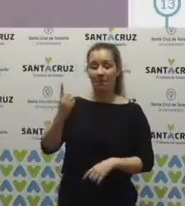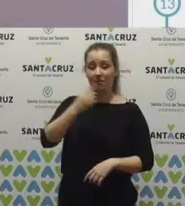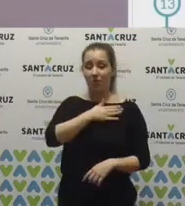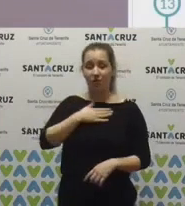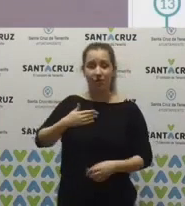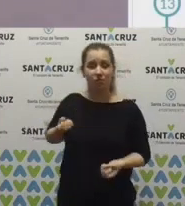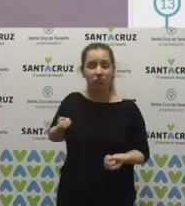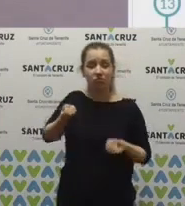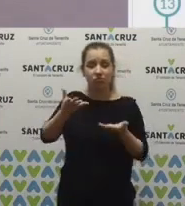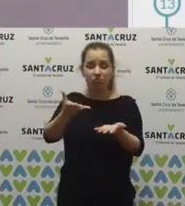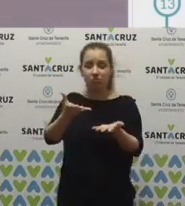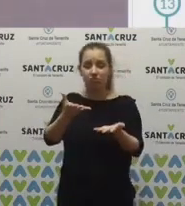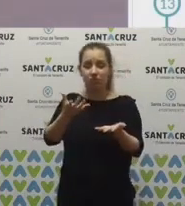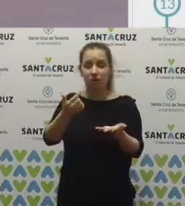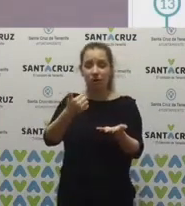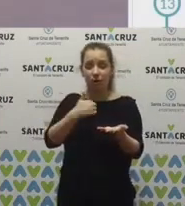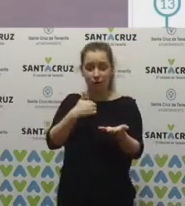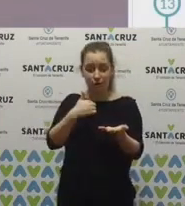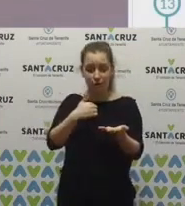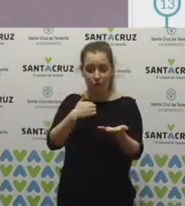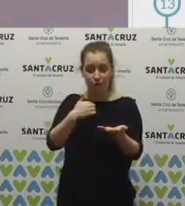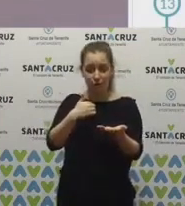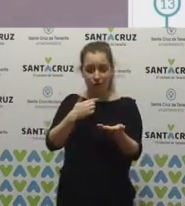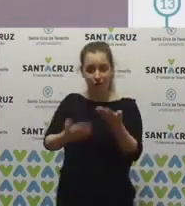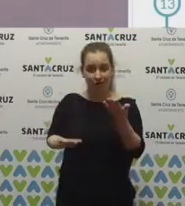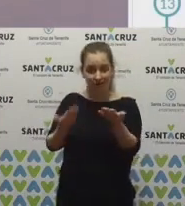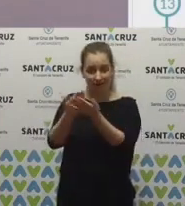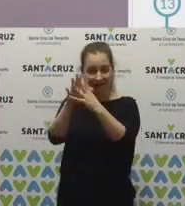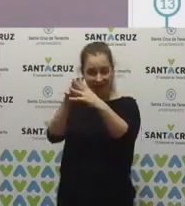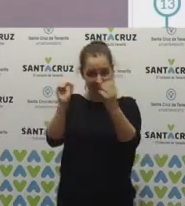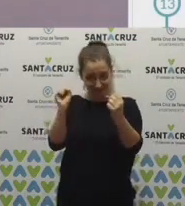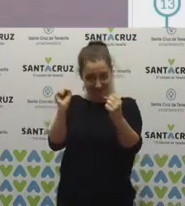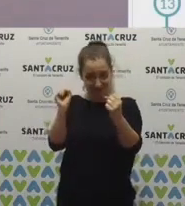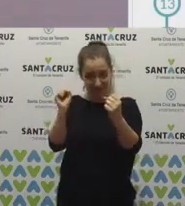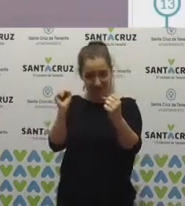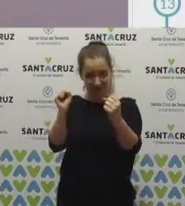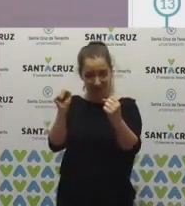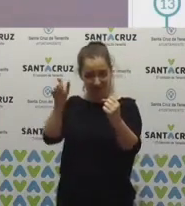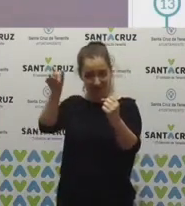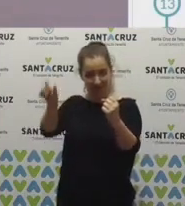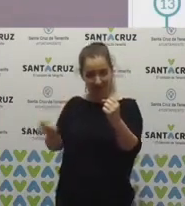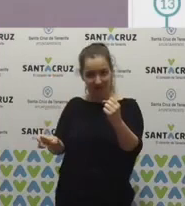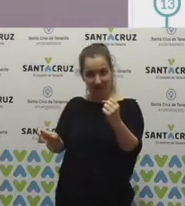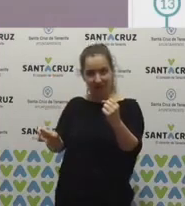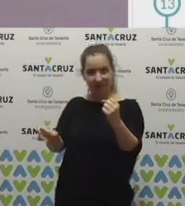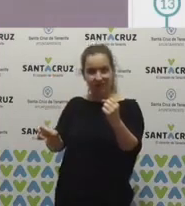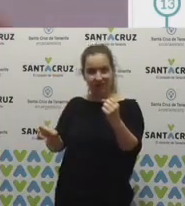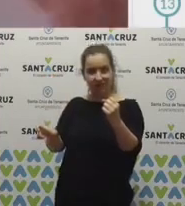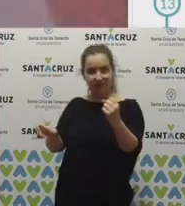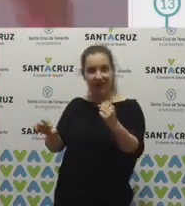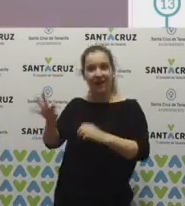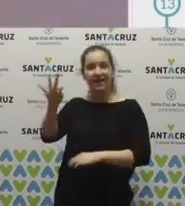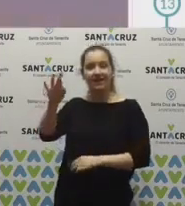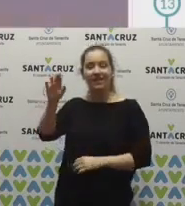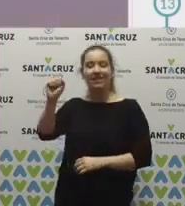decir yo acepto la transaccional él me ha propuesto el señor tarifa cuál es el motivo como han visto que